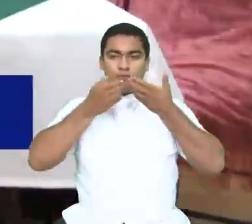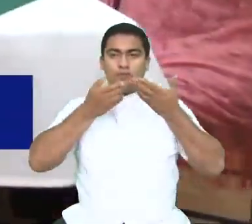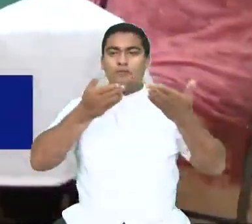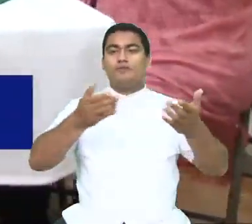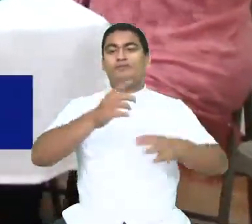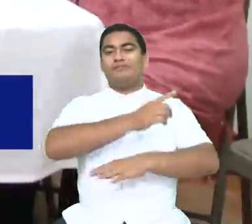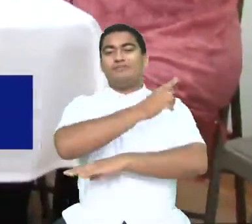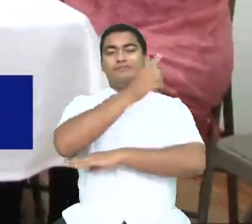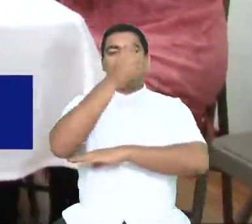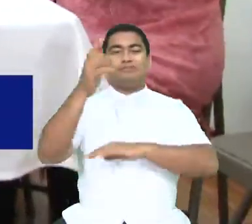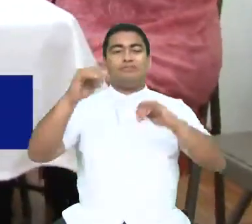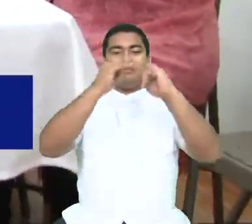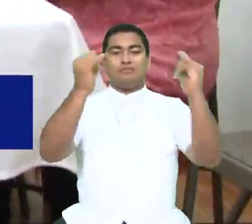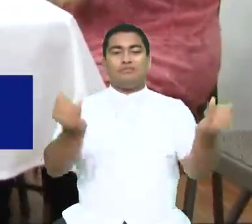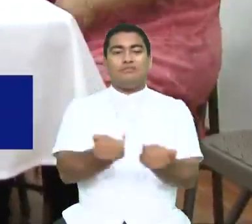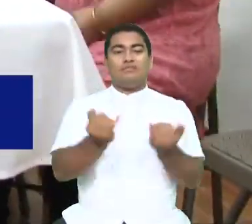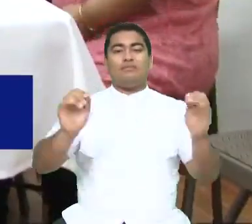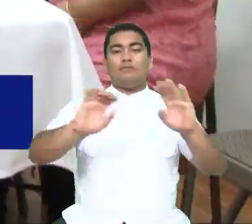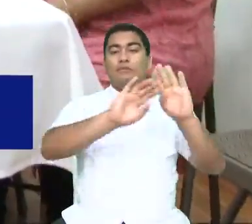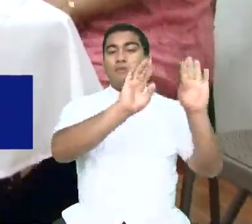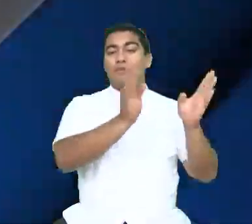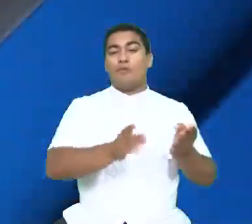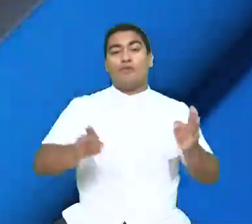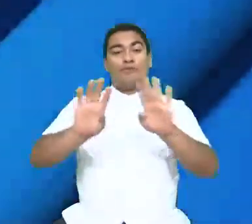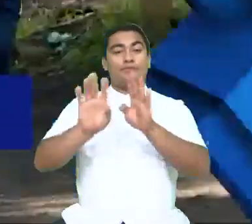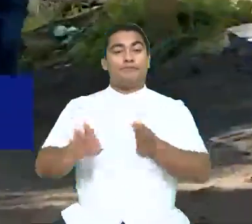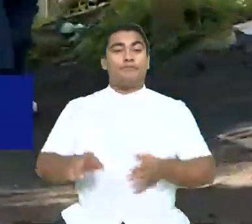Día Internacional de la Mujer.